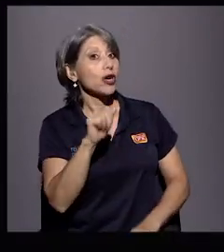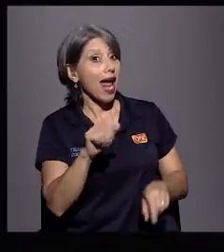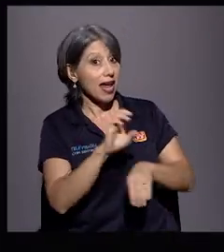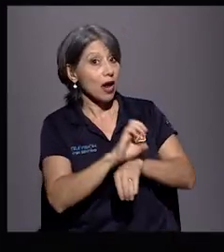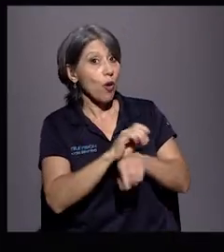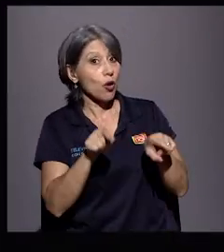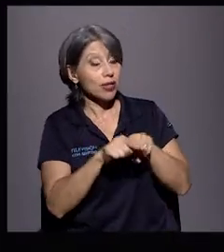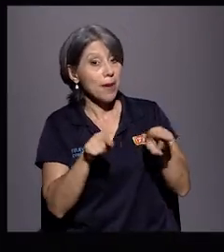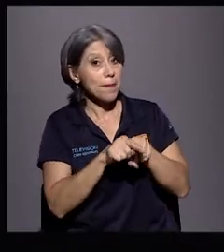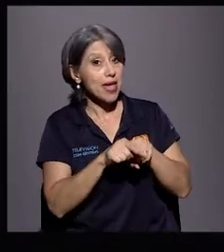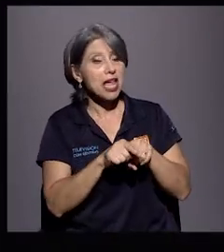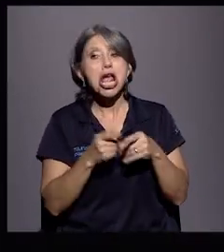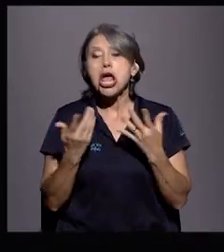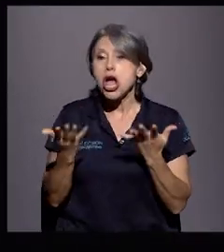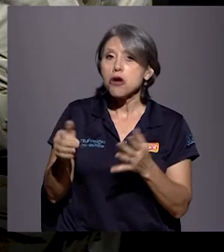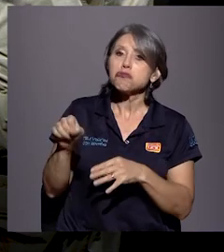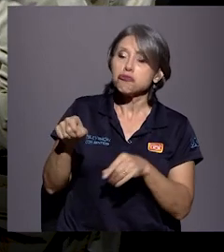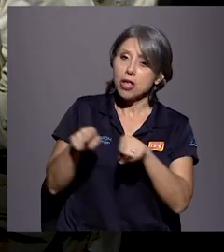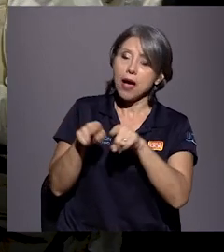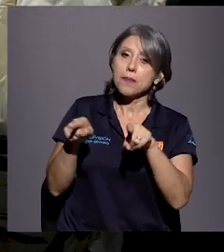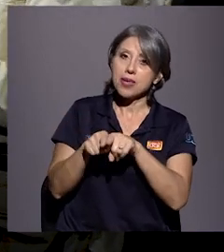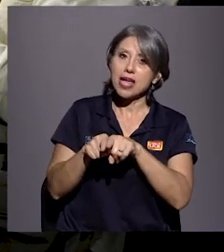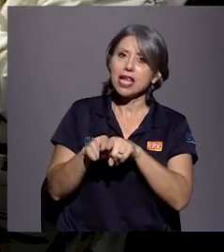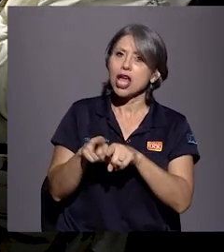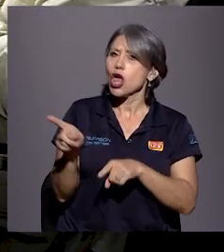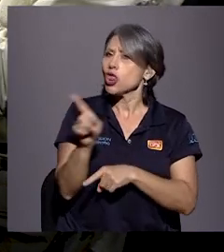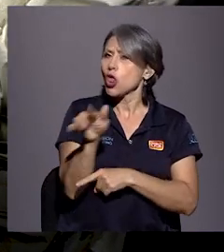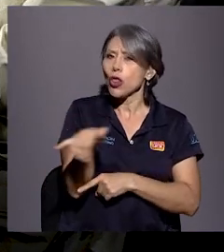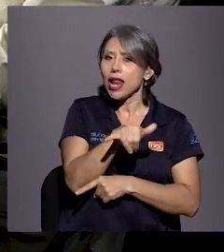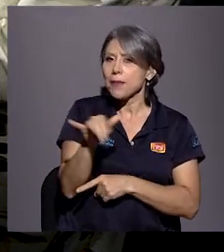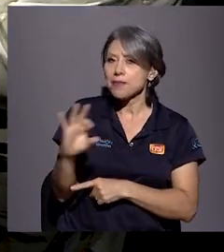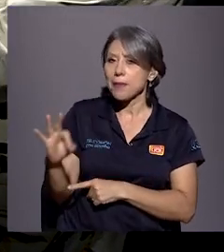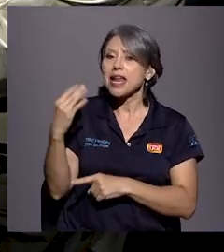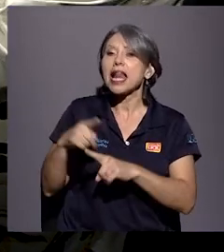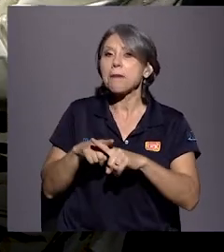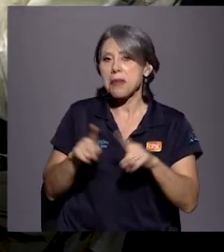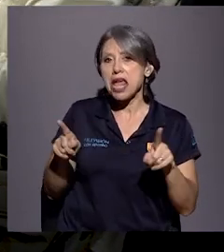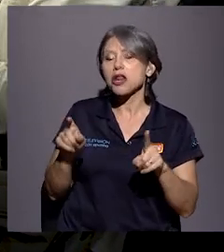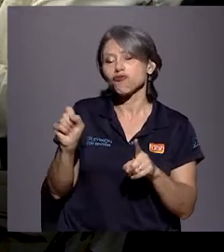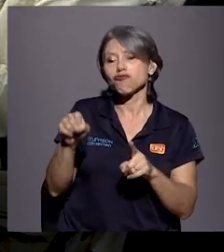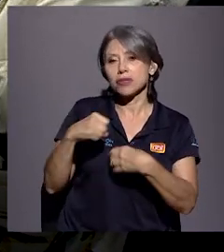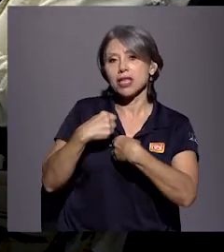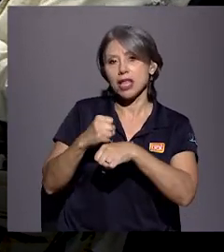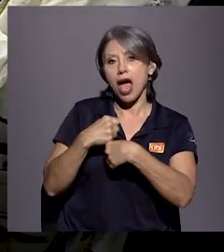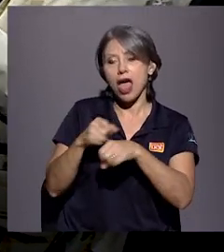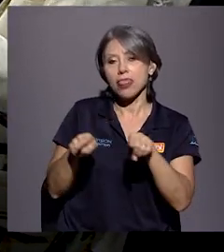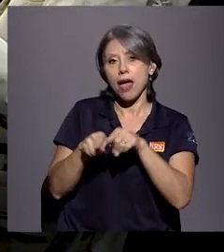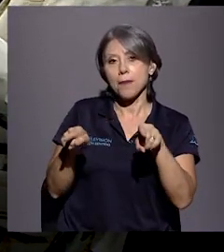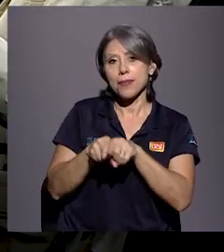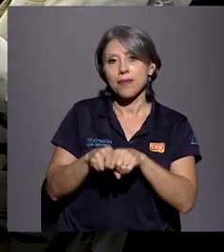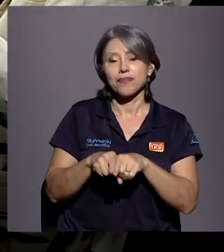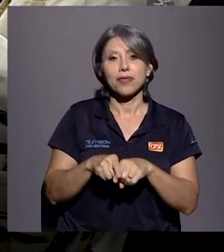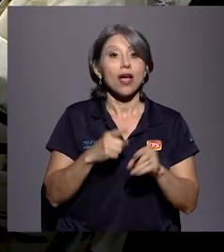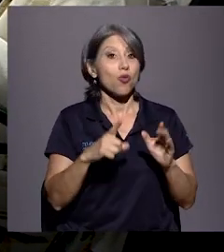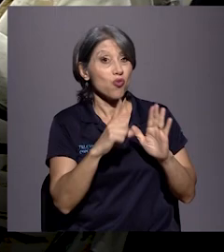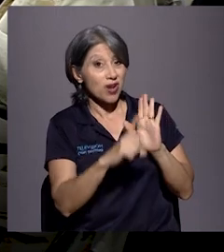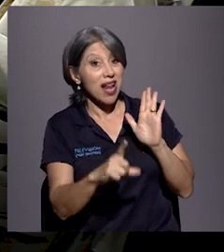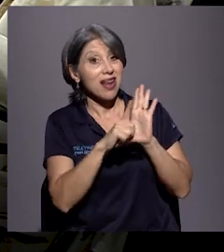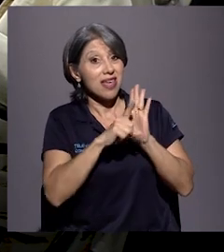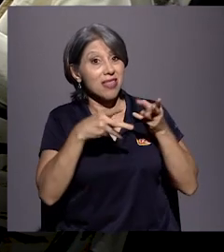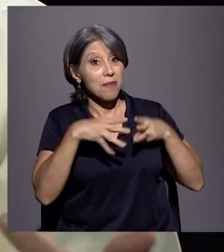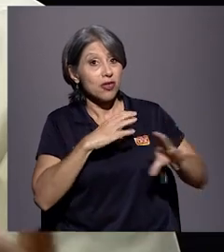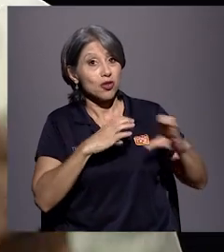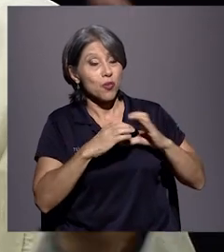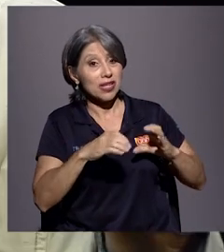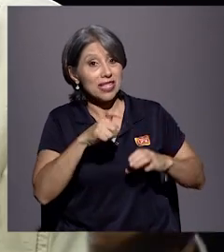Ecuador. Correa lo hizo también. No de la misma manera, pero lo hizo también. Pero Cristina lo hizo y fue